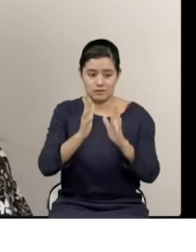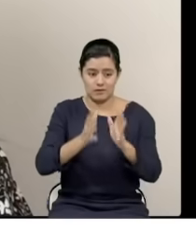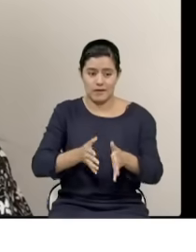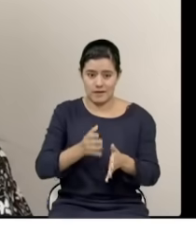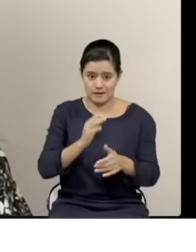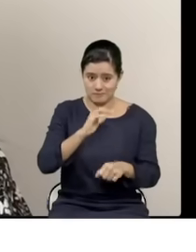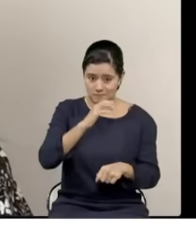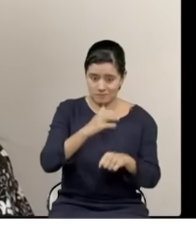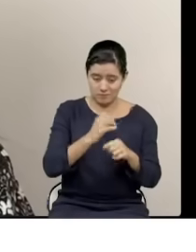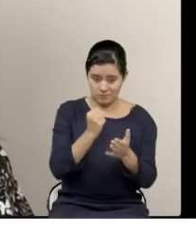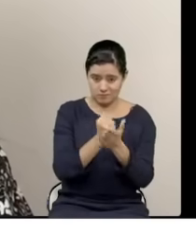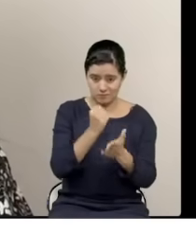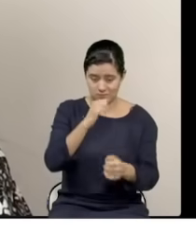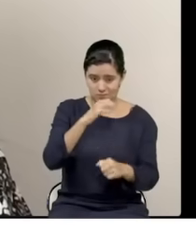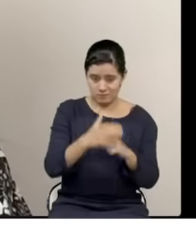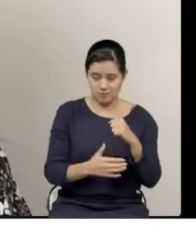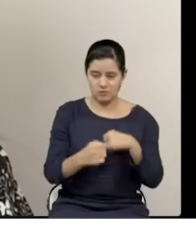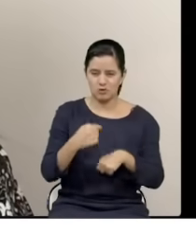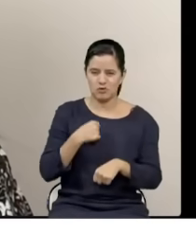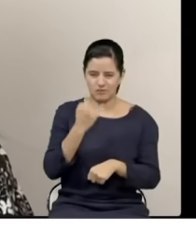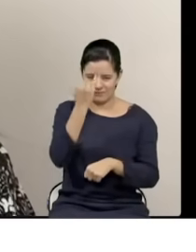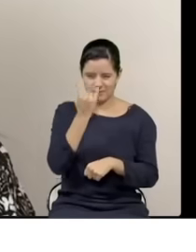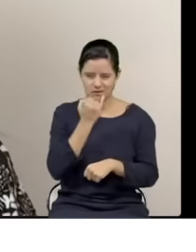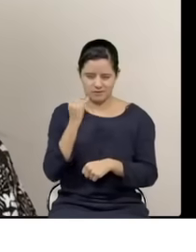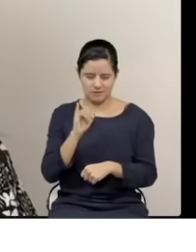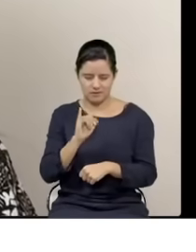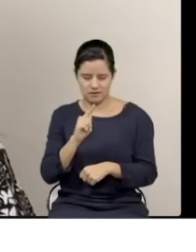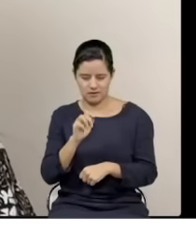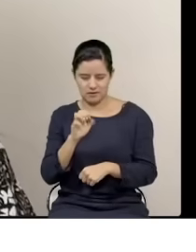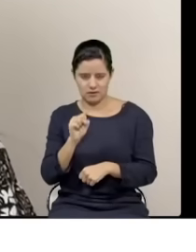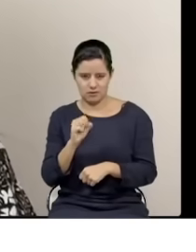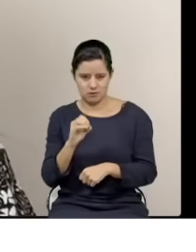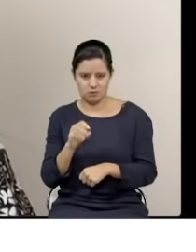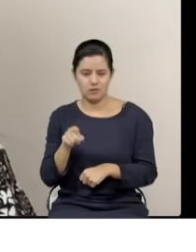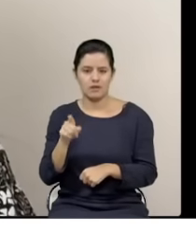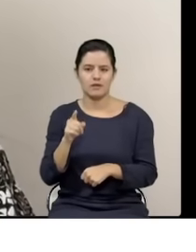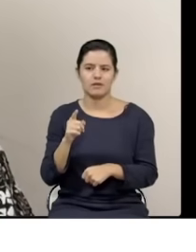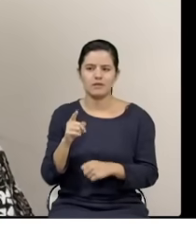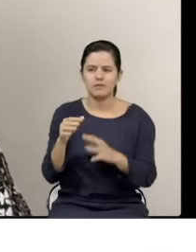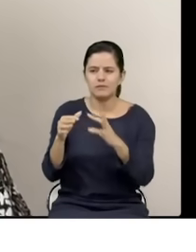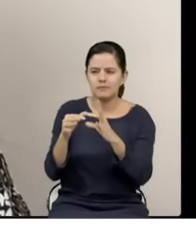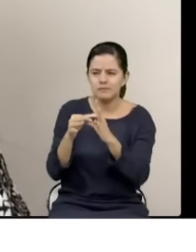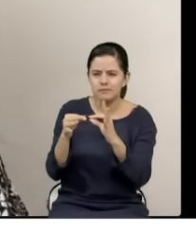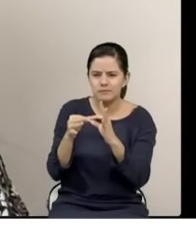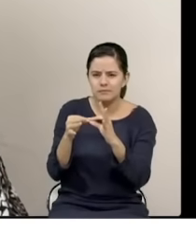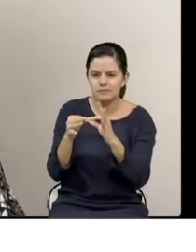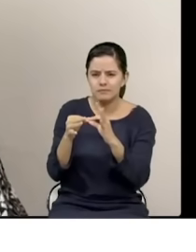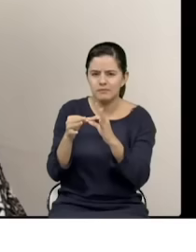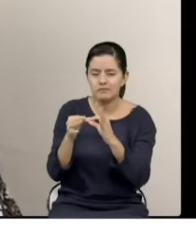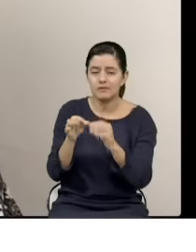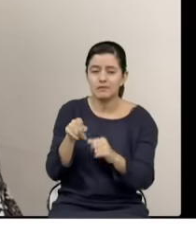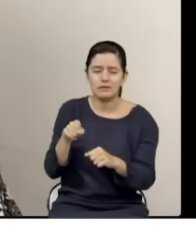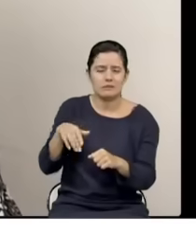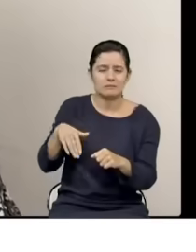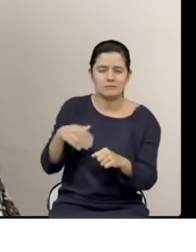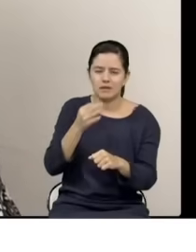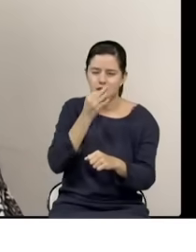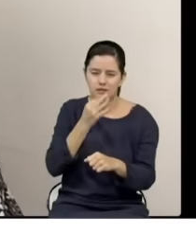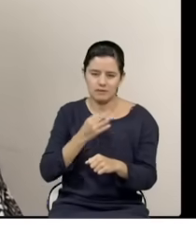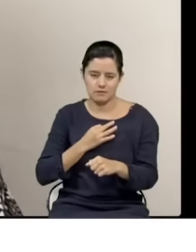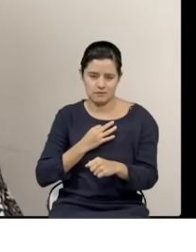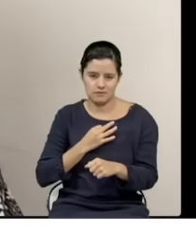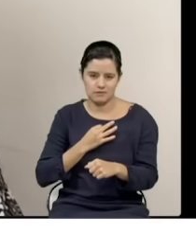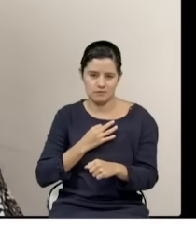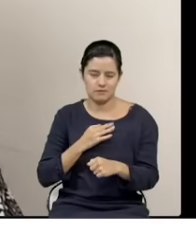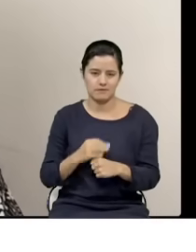con el iteso con la rectoría y acaban de comunicarme de anunciarme